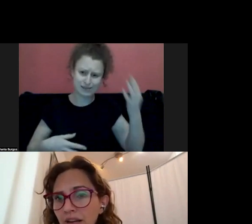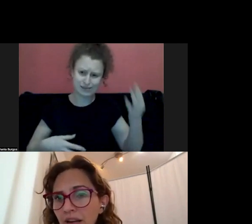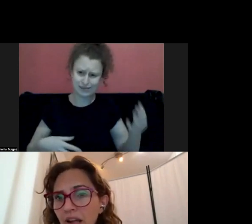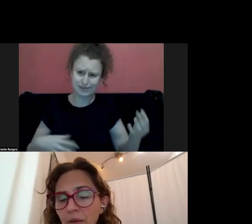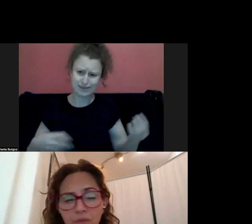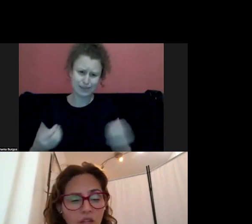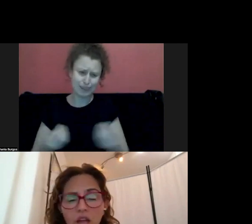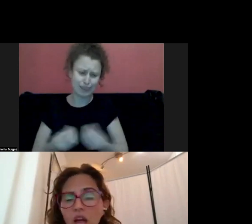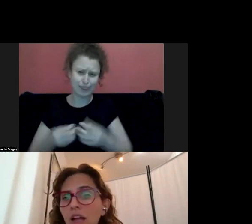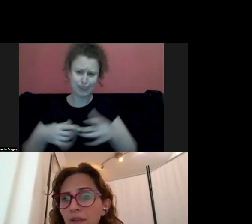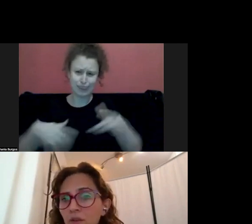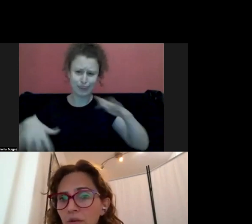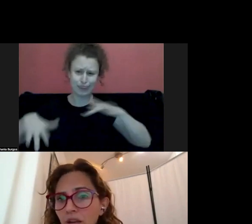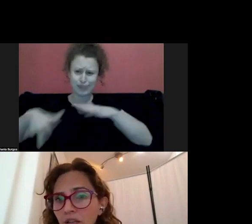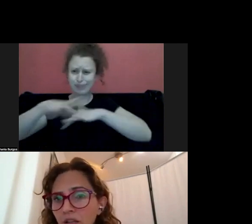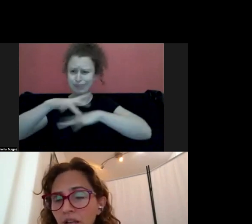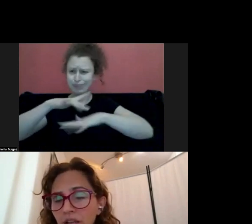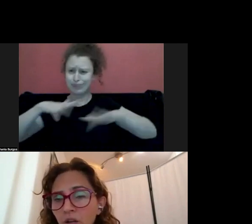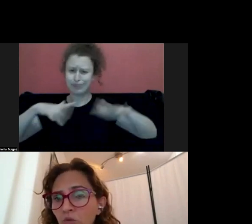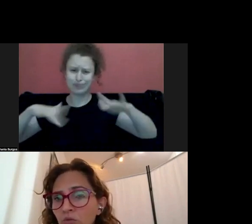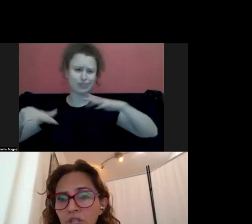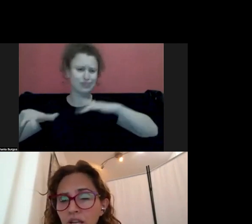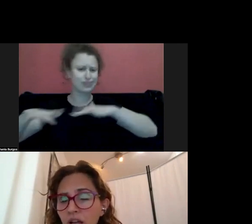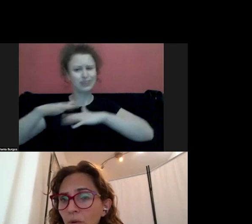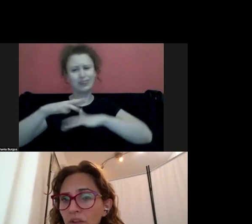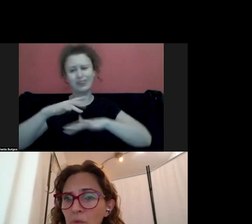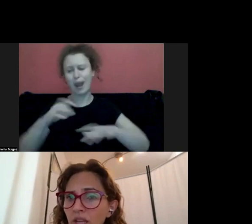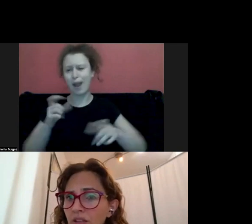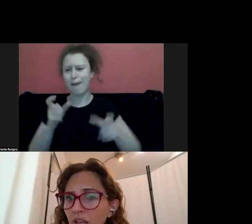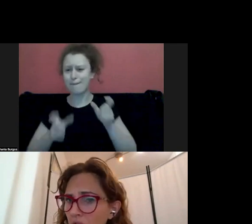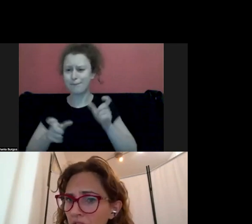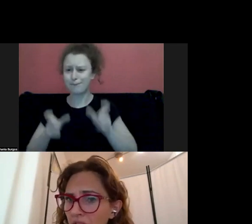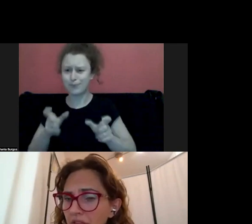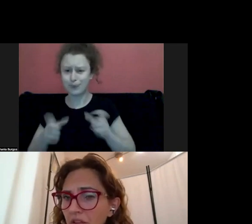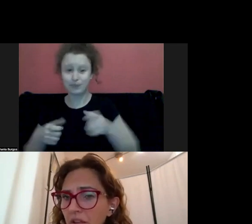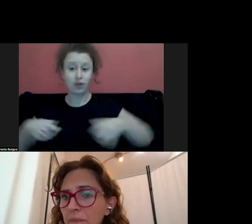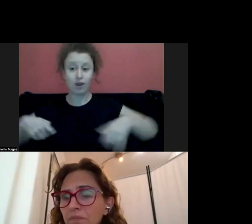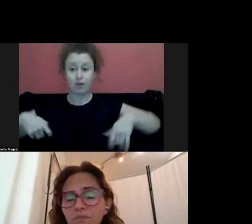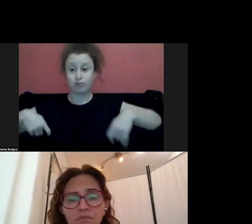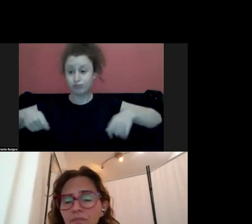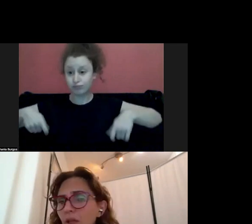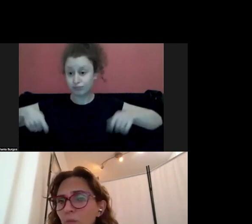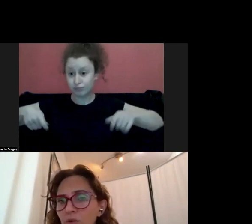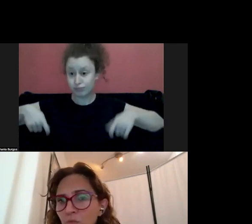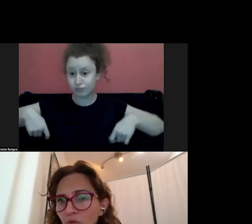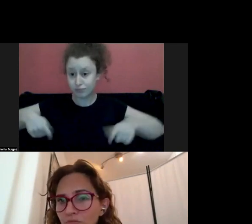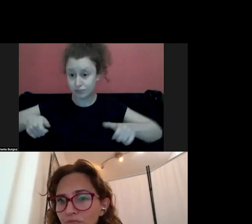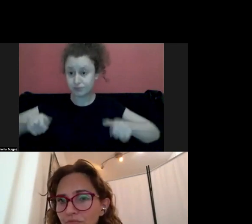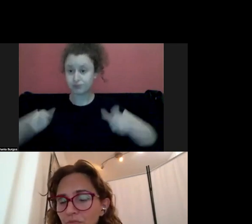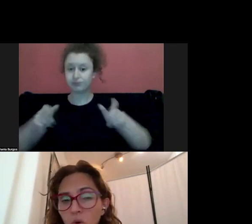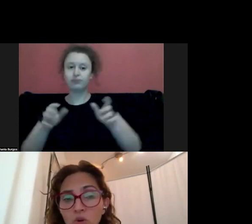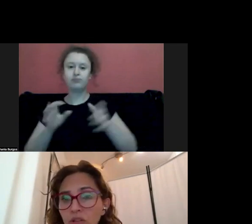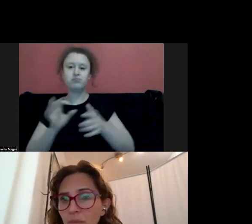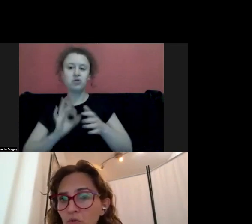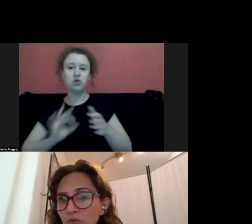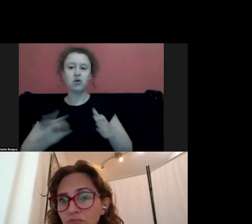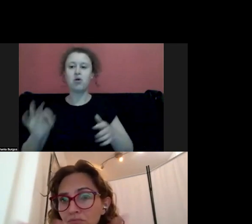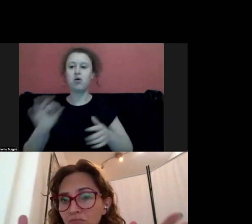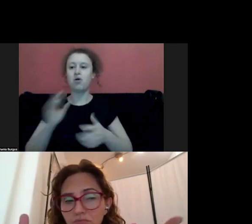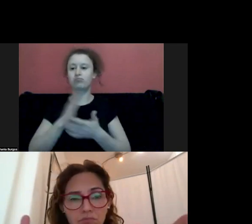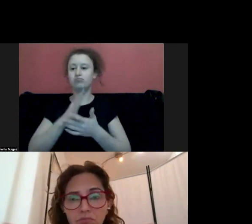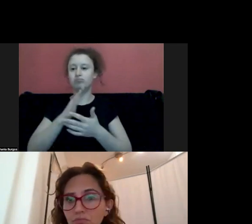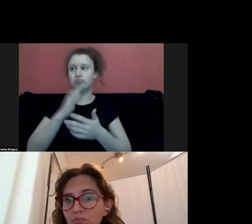enfermedad rara, aquellos que van con silla de ruedas porque han tenido un accidente, me da lo mismo. O los que